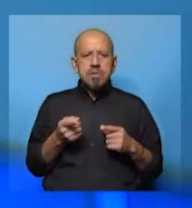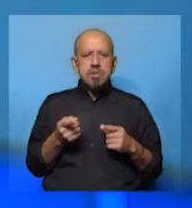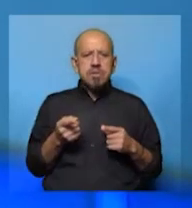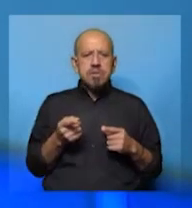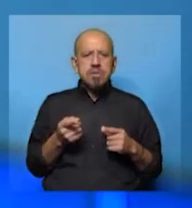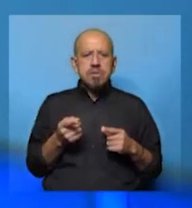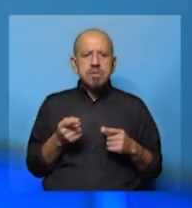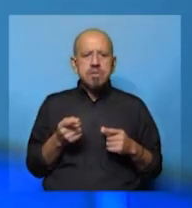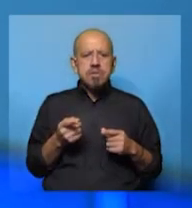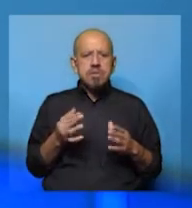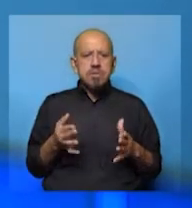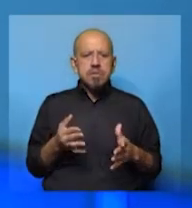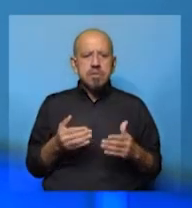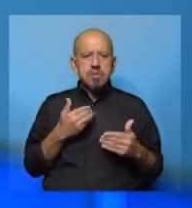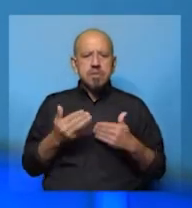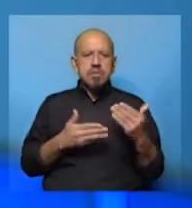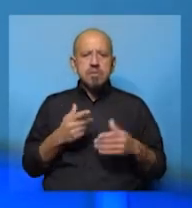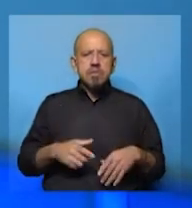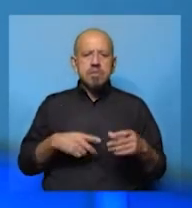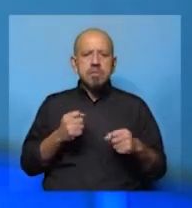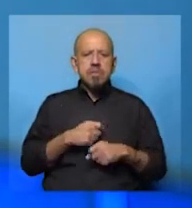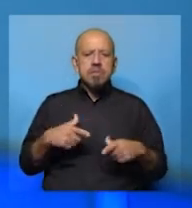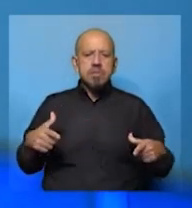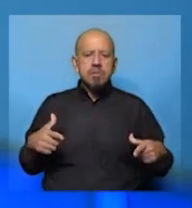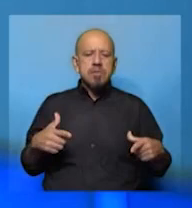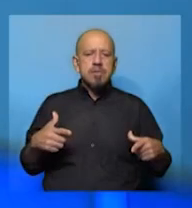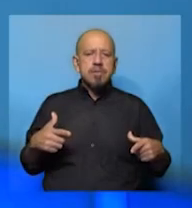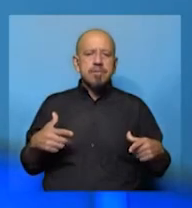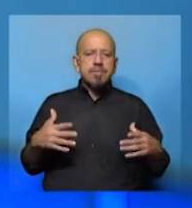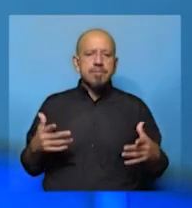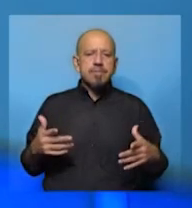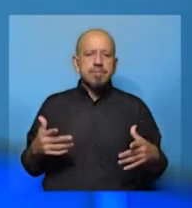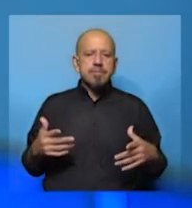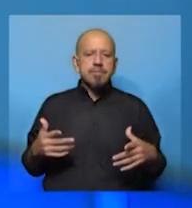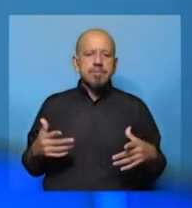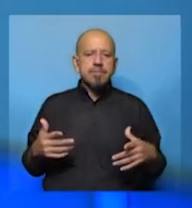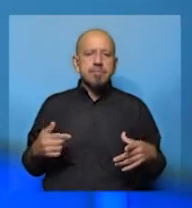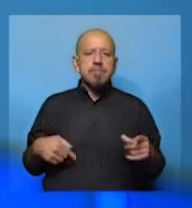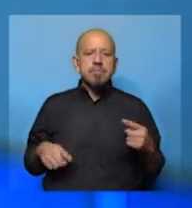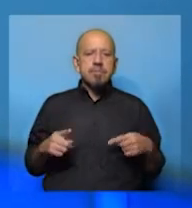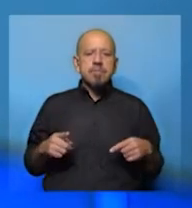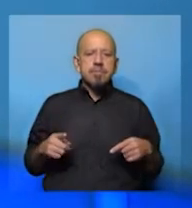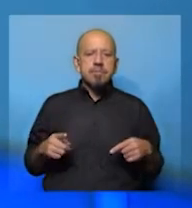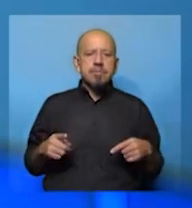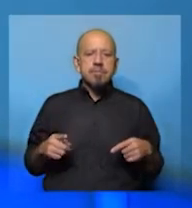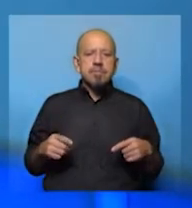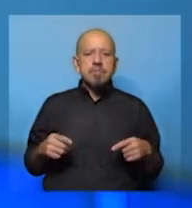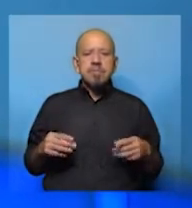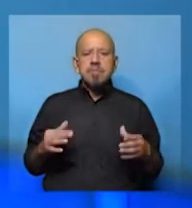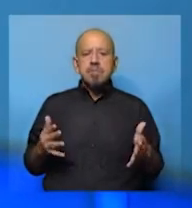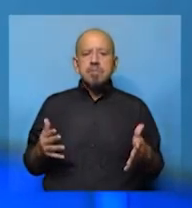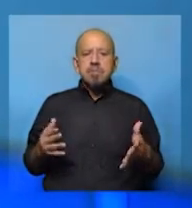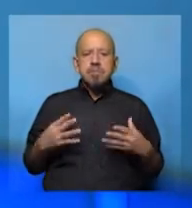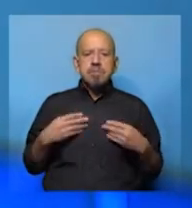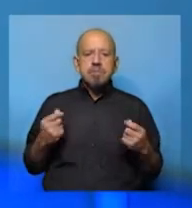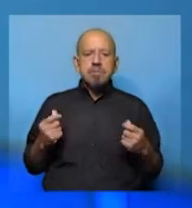avanzado enormemente con el tema de la limpieza Aunque la ciudad no esté lo limpia que queremos así me fui yo sintiendo